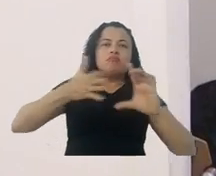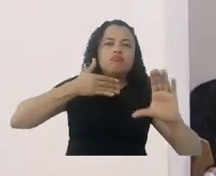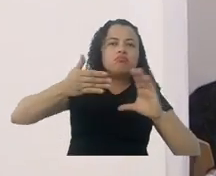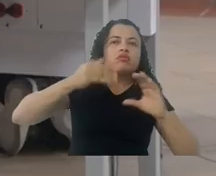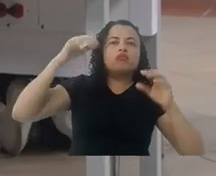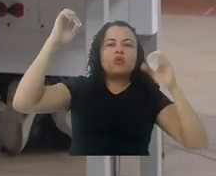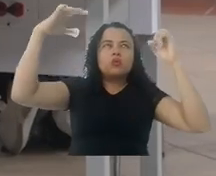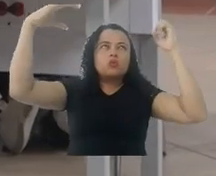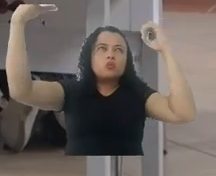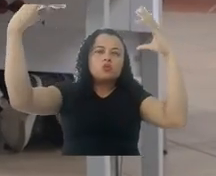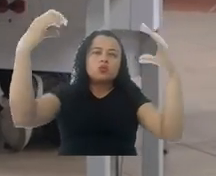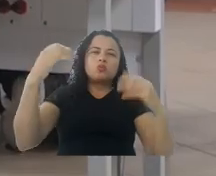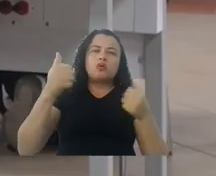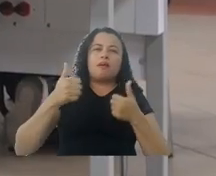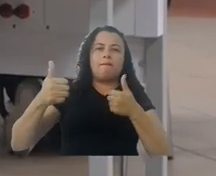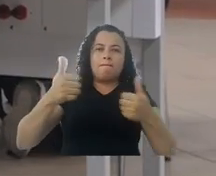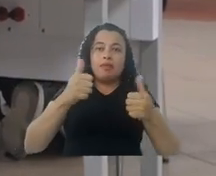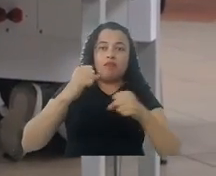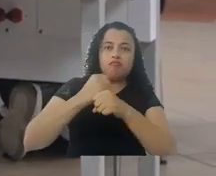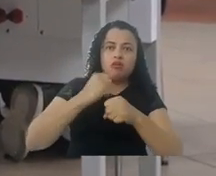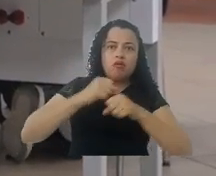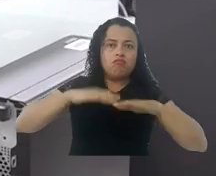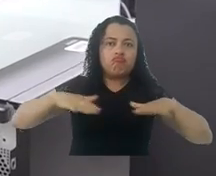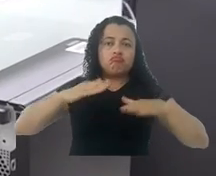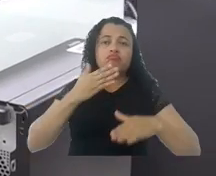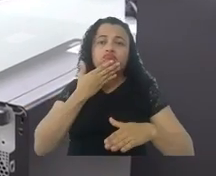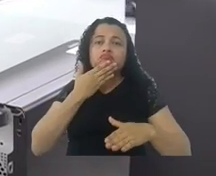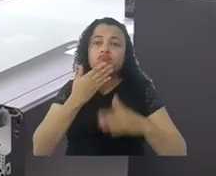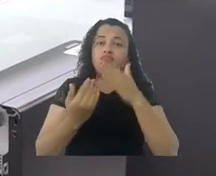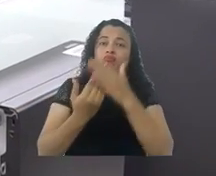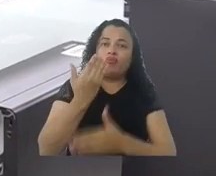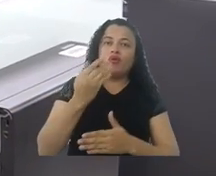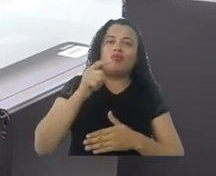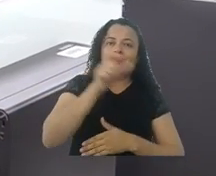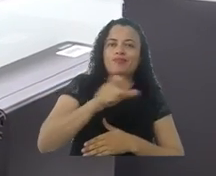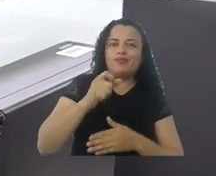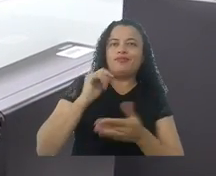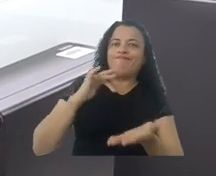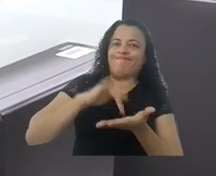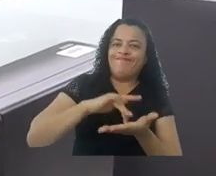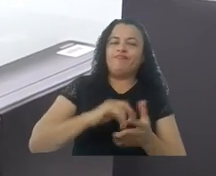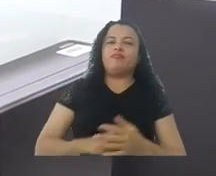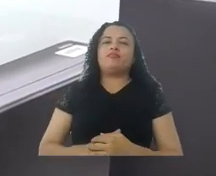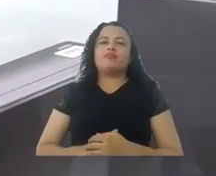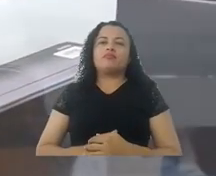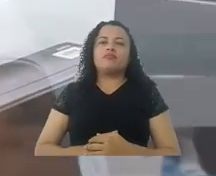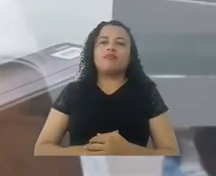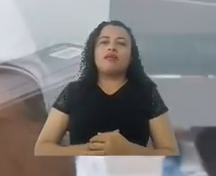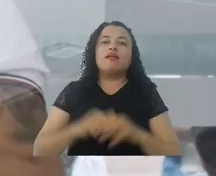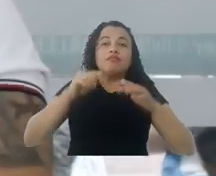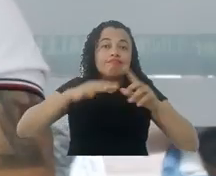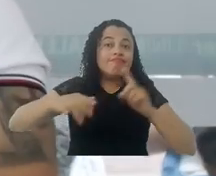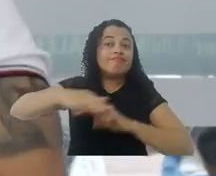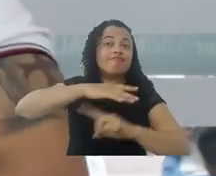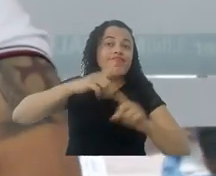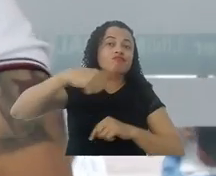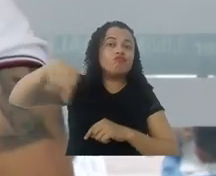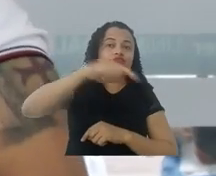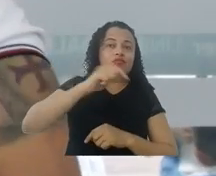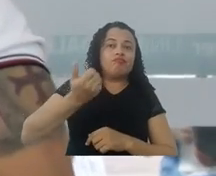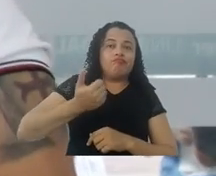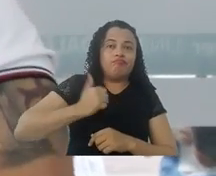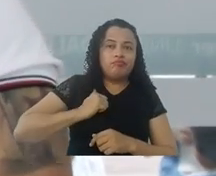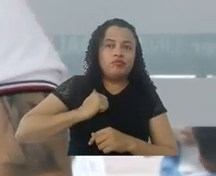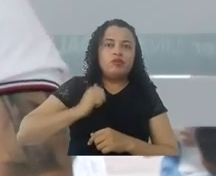climatización e iluminación, garantizando un espacio de trabajo más cómodo y moderno para los usuarios. Entonces, en este contexto,